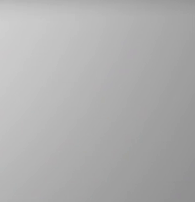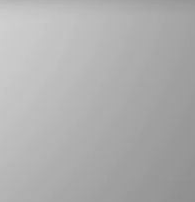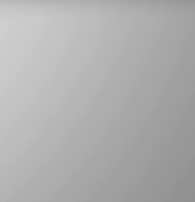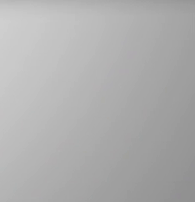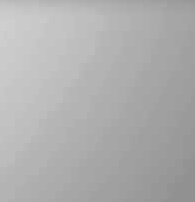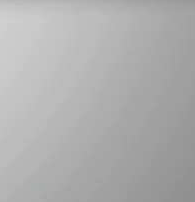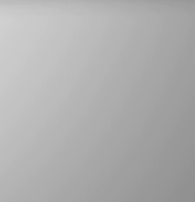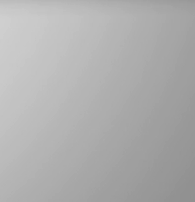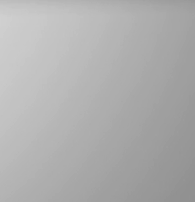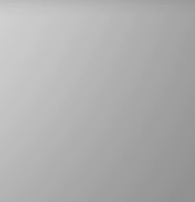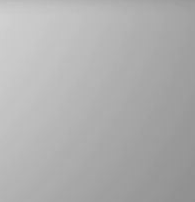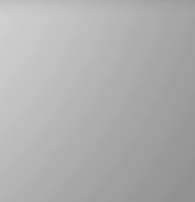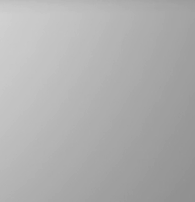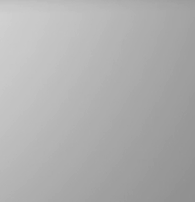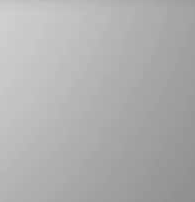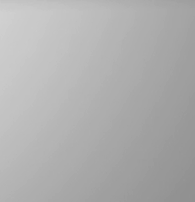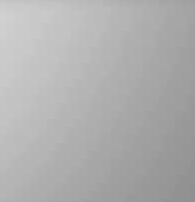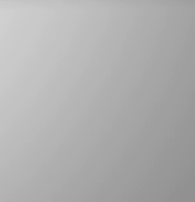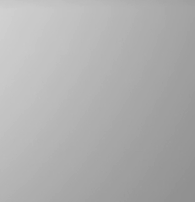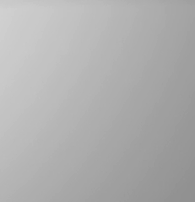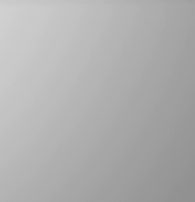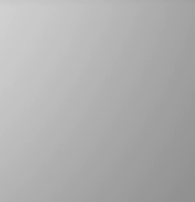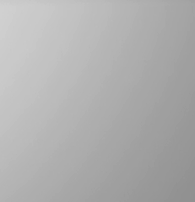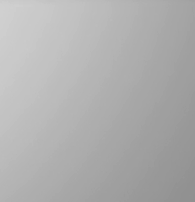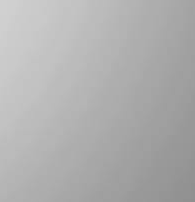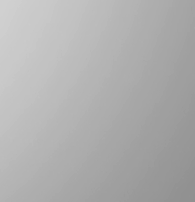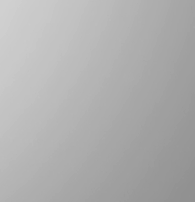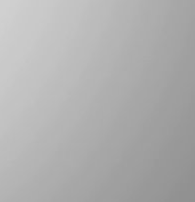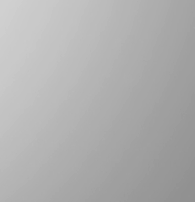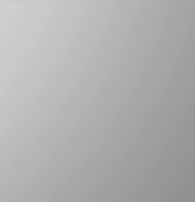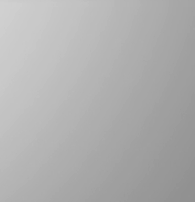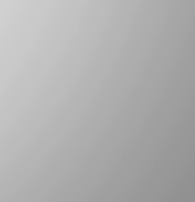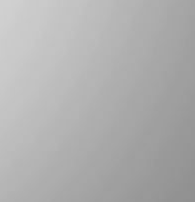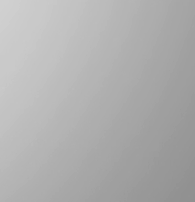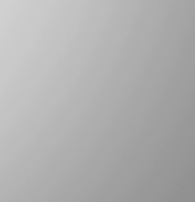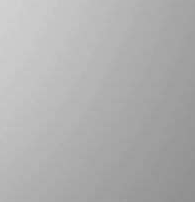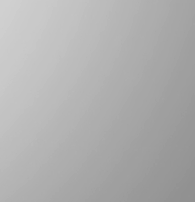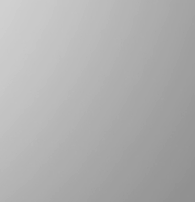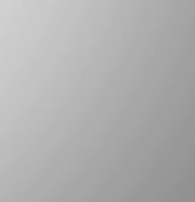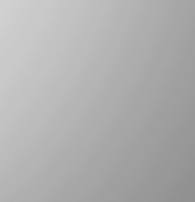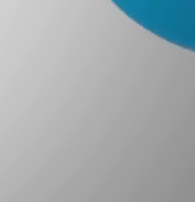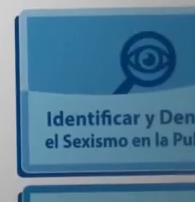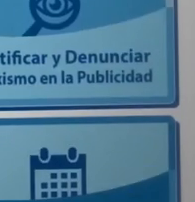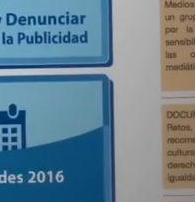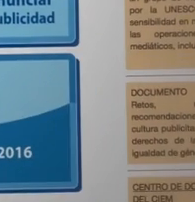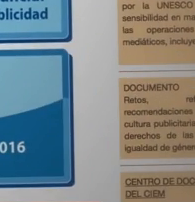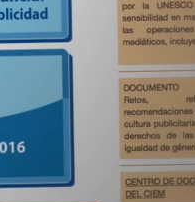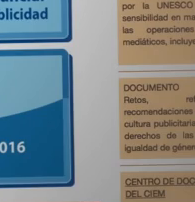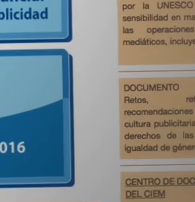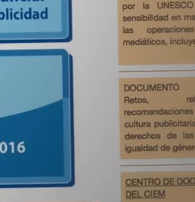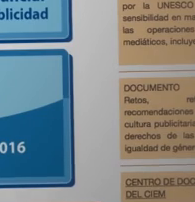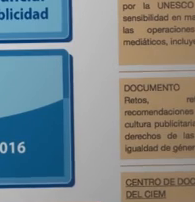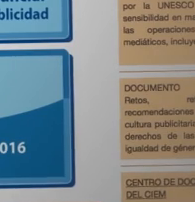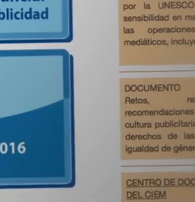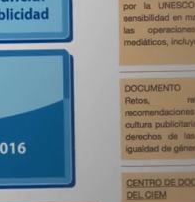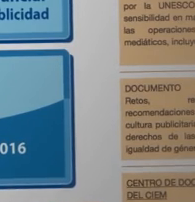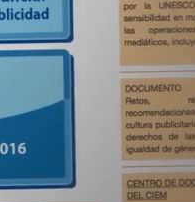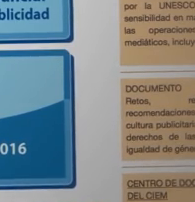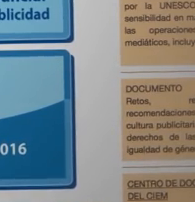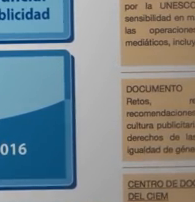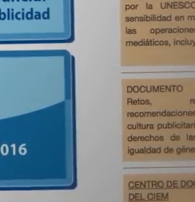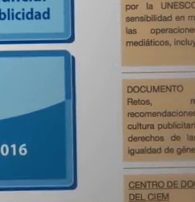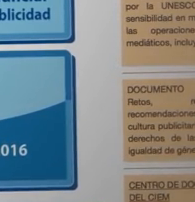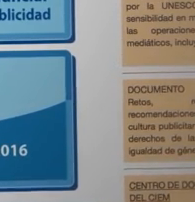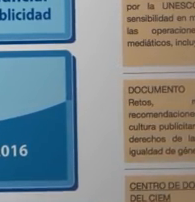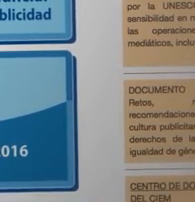le hemos dado seguimiento y creemos también que debemos de reformar no sólo la política pública sino la capacidad de